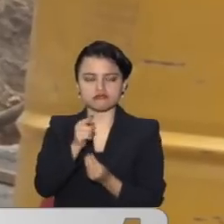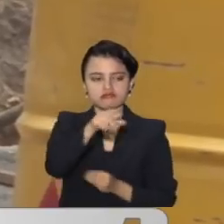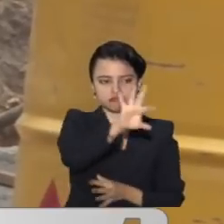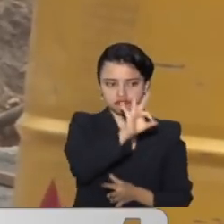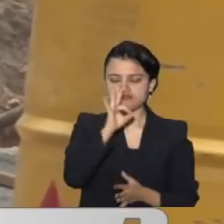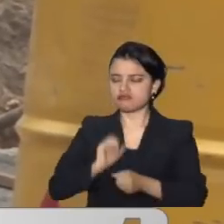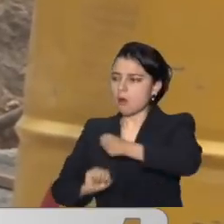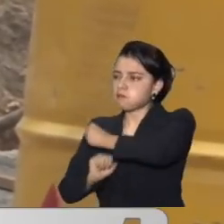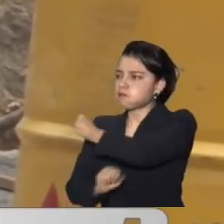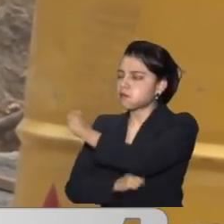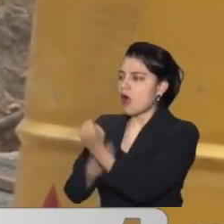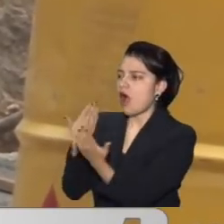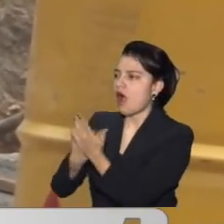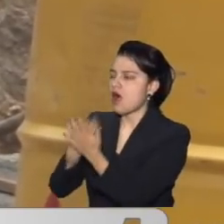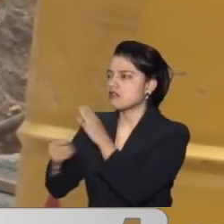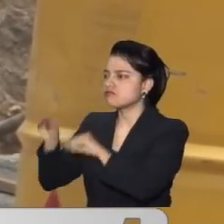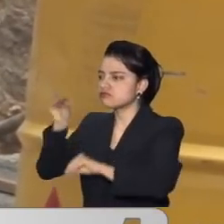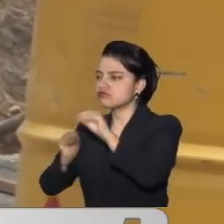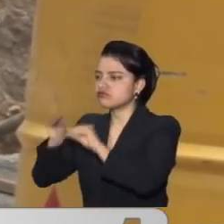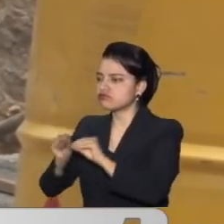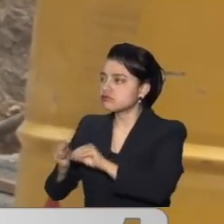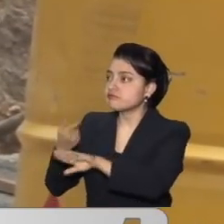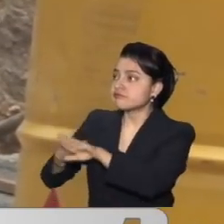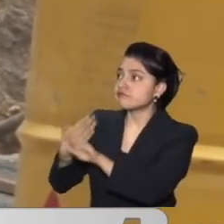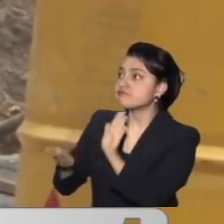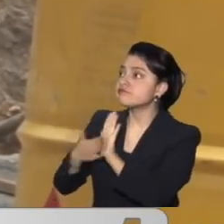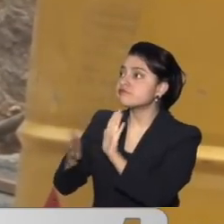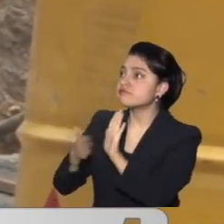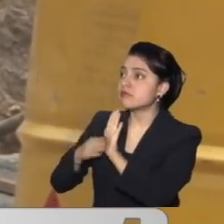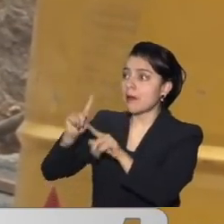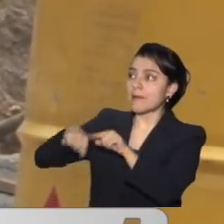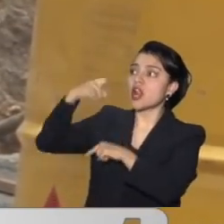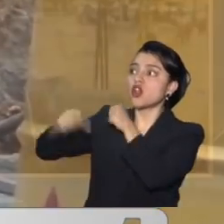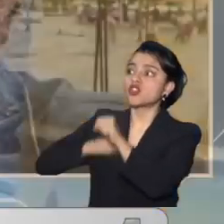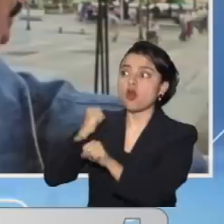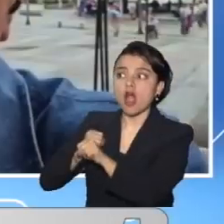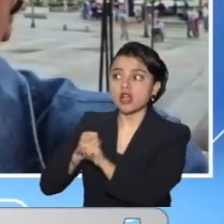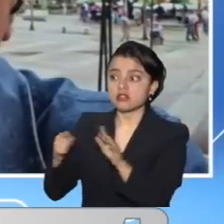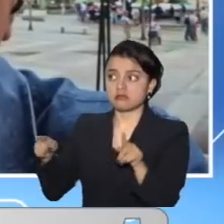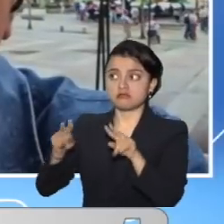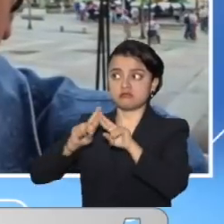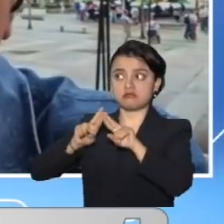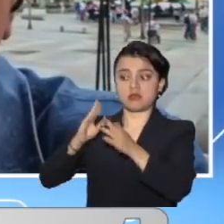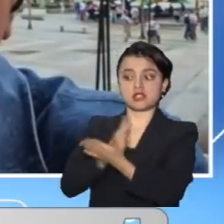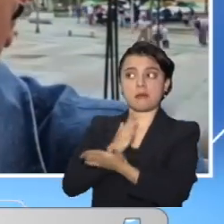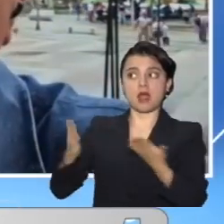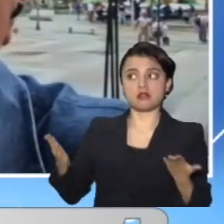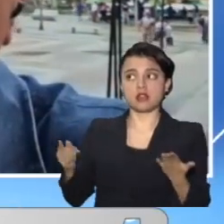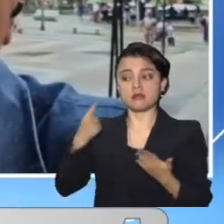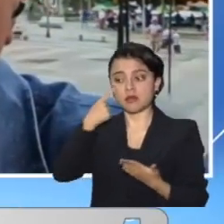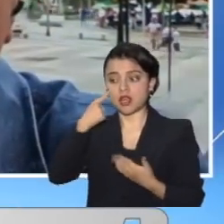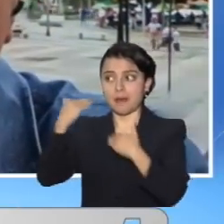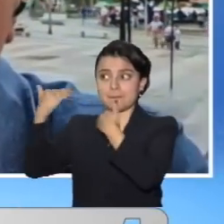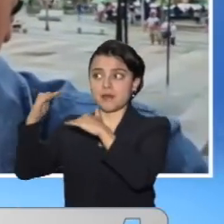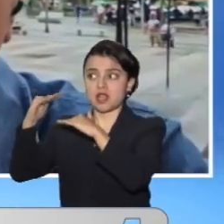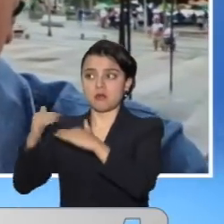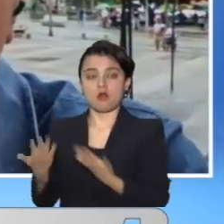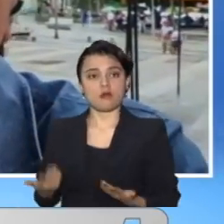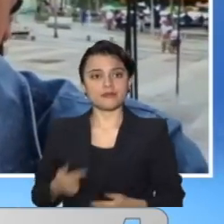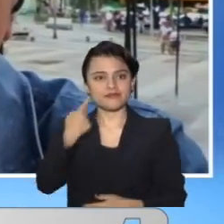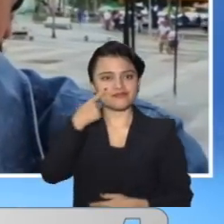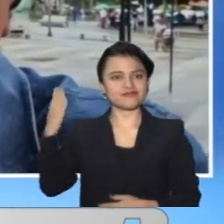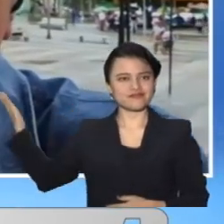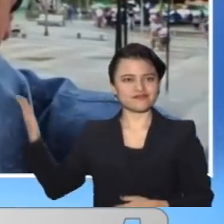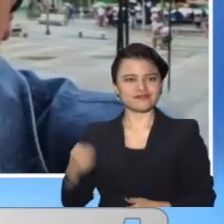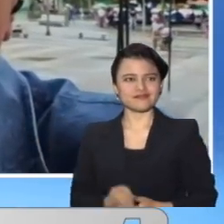semanas para determinar los sueldos del año entrante. Este estudio que dio origen al Premio Nobel de